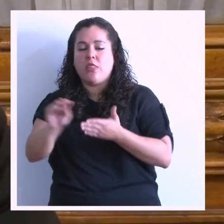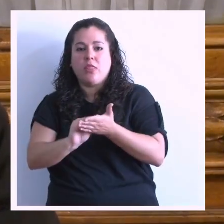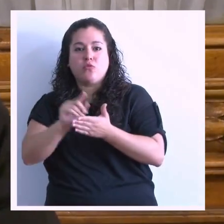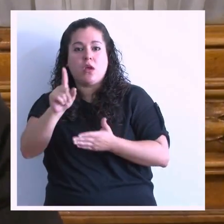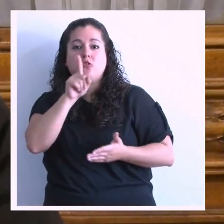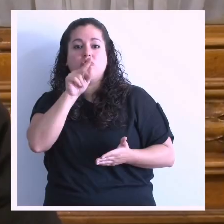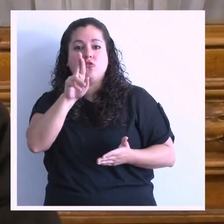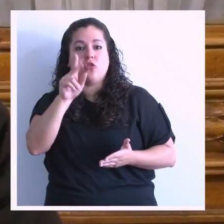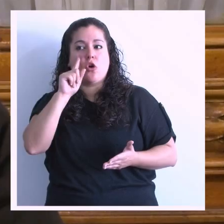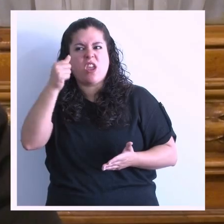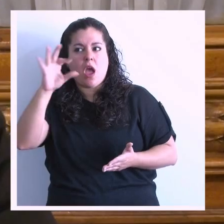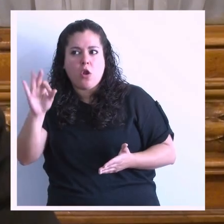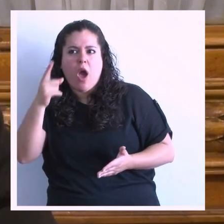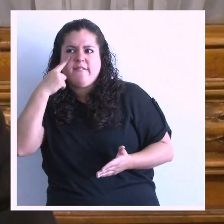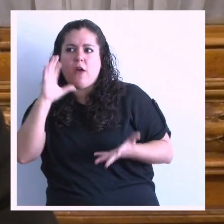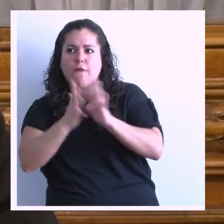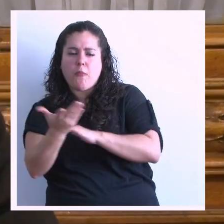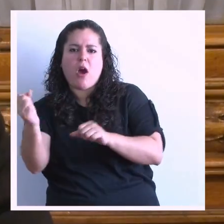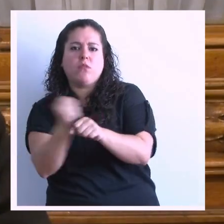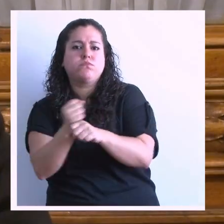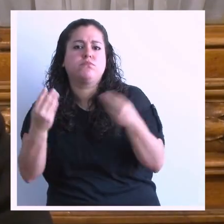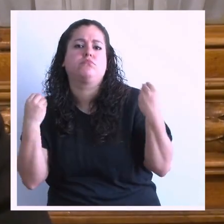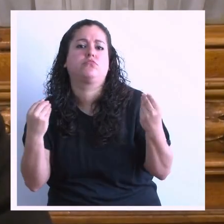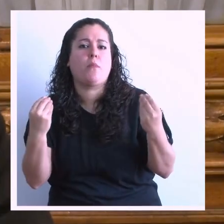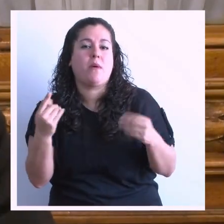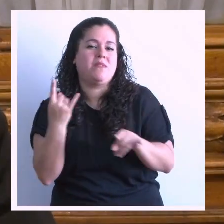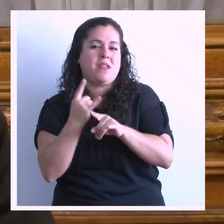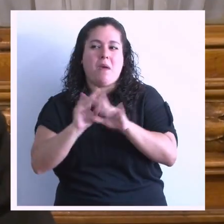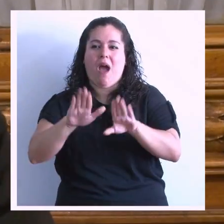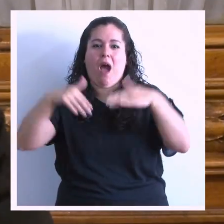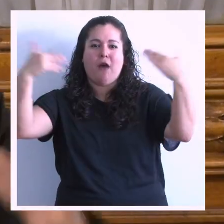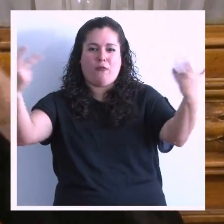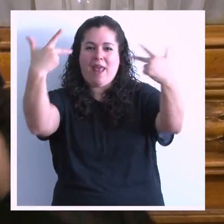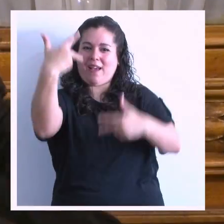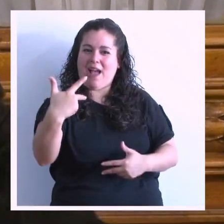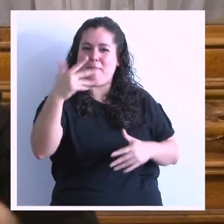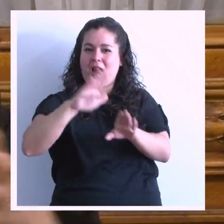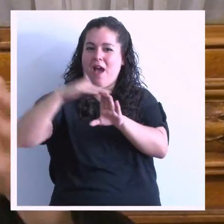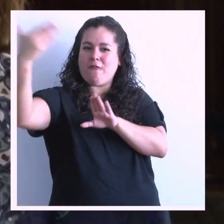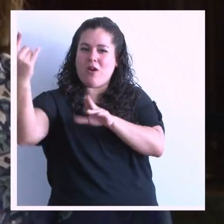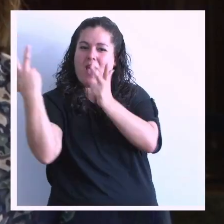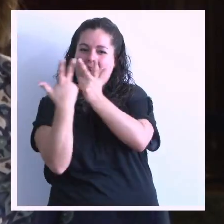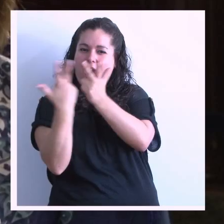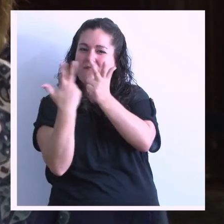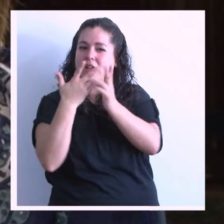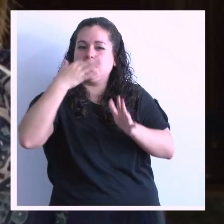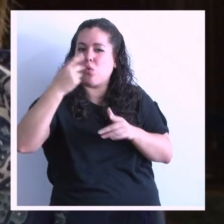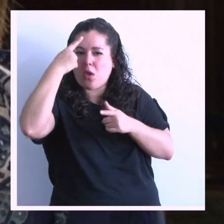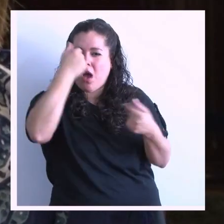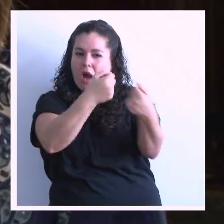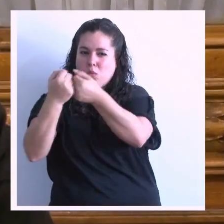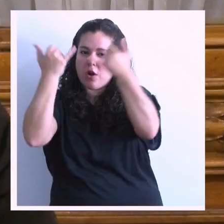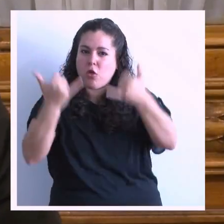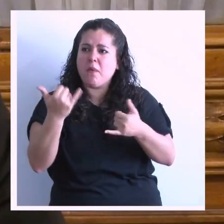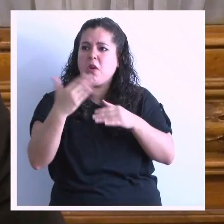pasa? ¿Dónde tiene que estar el acuerdo? Porque seguramente en estos temas, cuando los deben hablar, fuera de las cámaras, fuera de los debates, de las sesiones